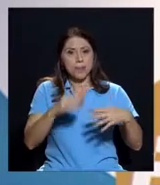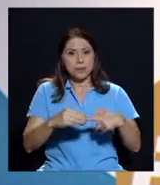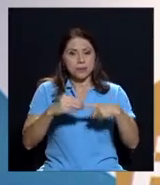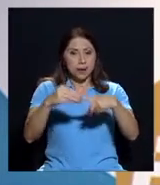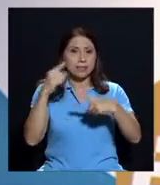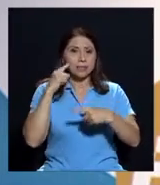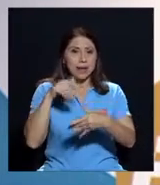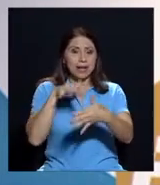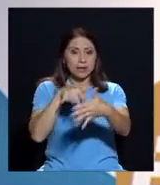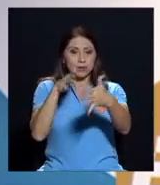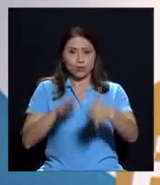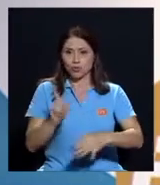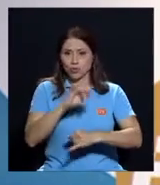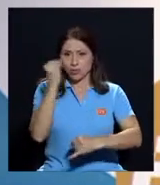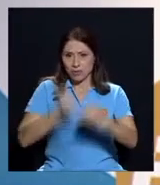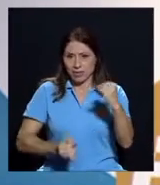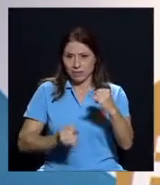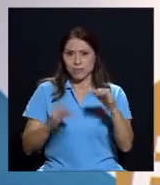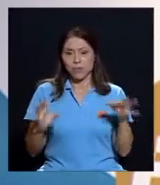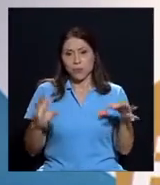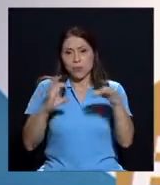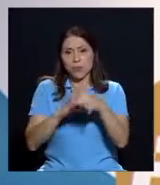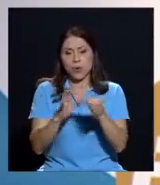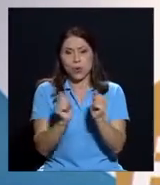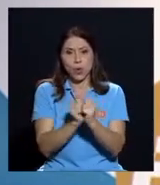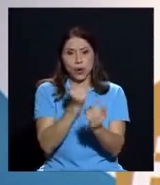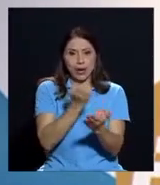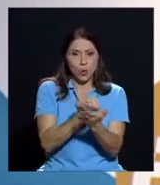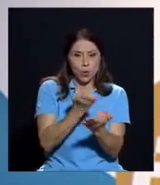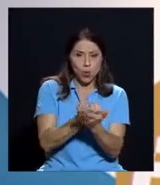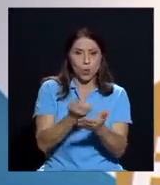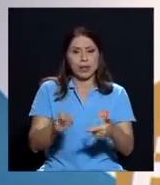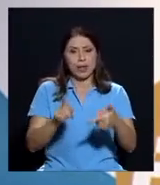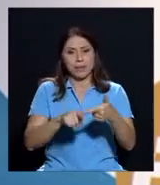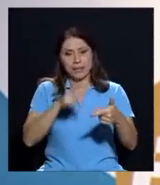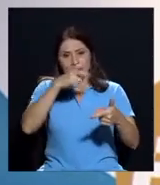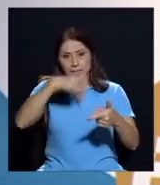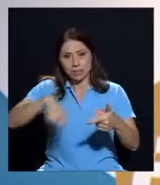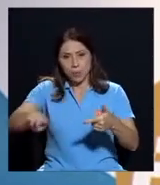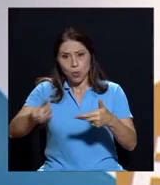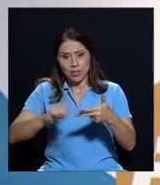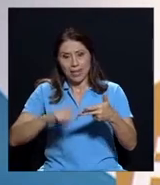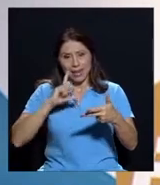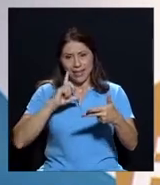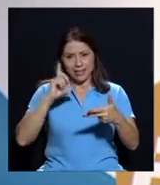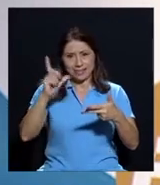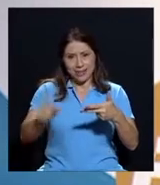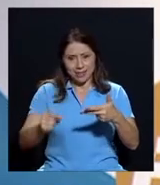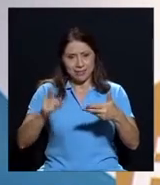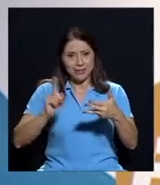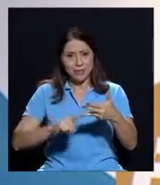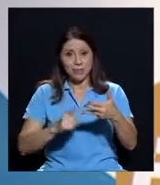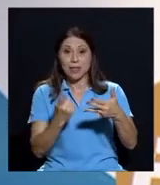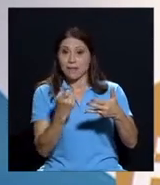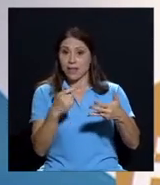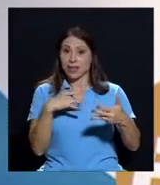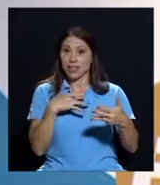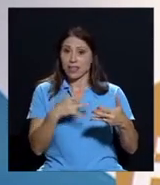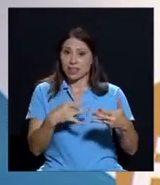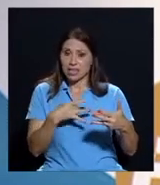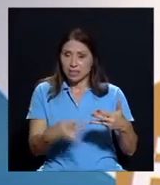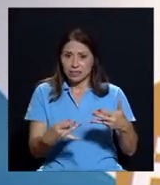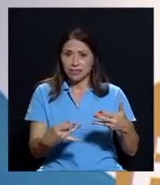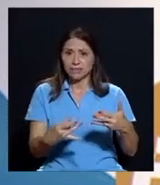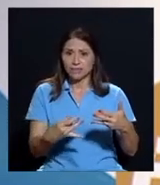terminen vinculados con la parte económica el transporte y la distancia la falta de interés